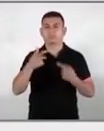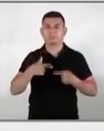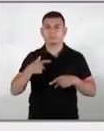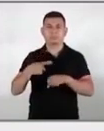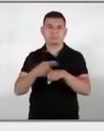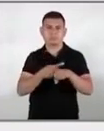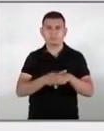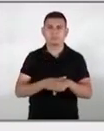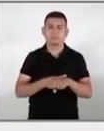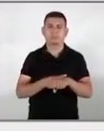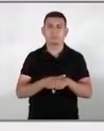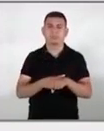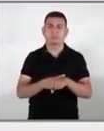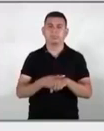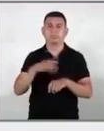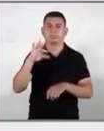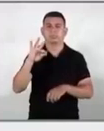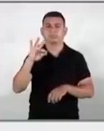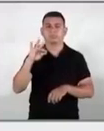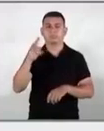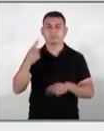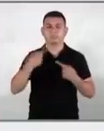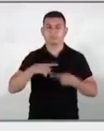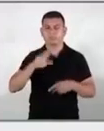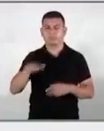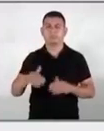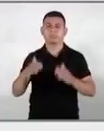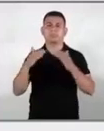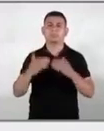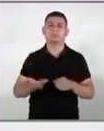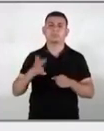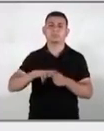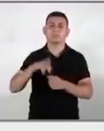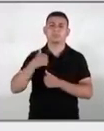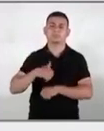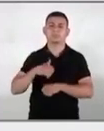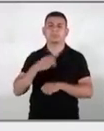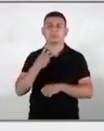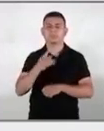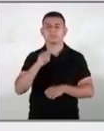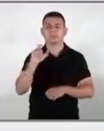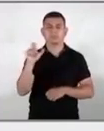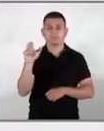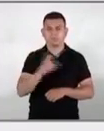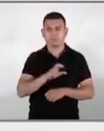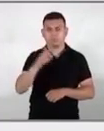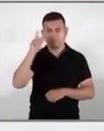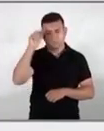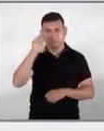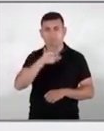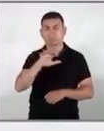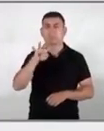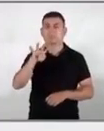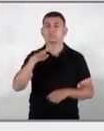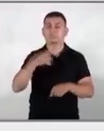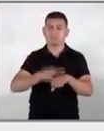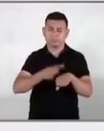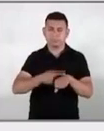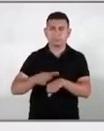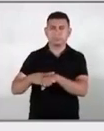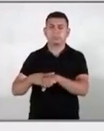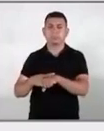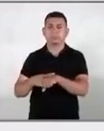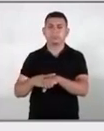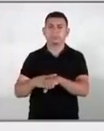casos confirmados con 41 defunciones. La jurisdicción 3 de Tuxtepec, 519 casos